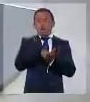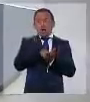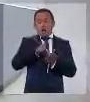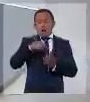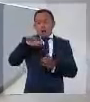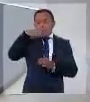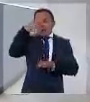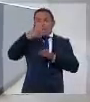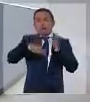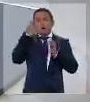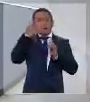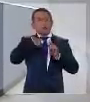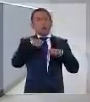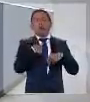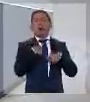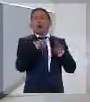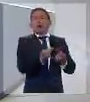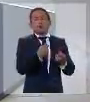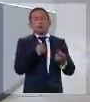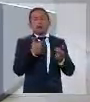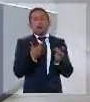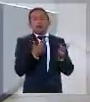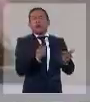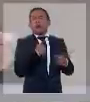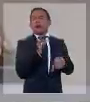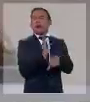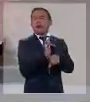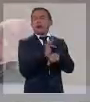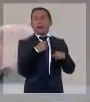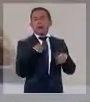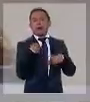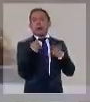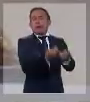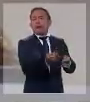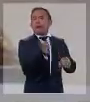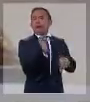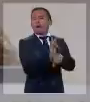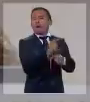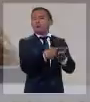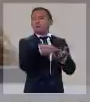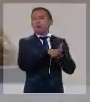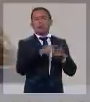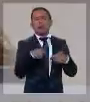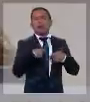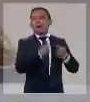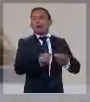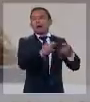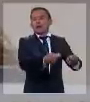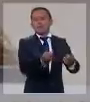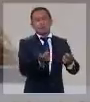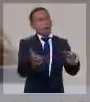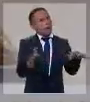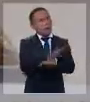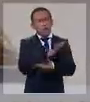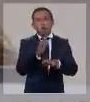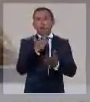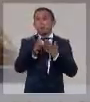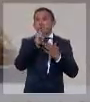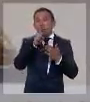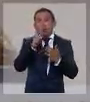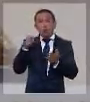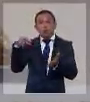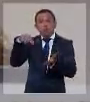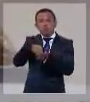los ascensos se den para aquellos que asisten a marchas, a plantones, pero también lo digo con toda claridad, ¿por qué